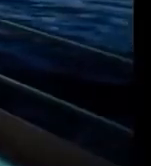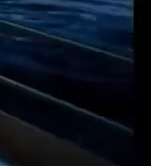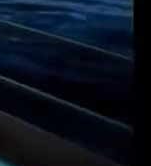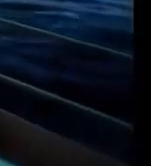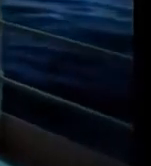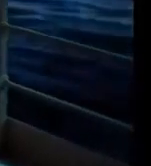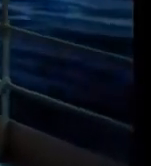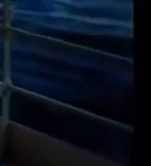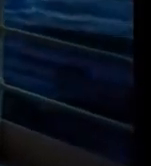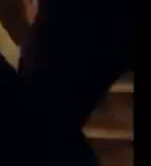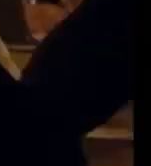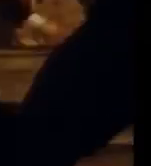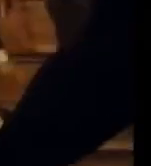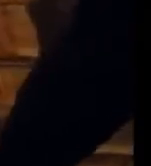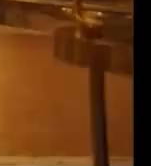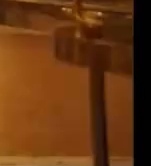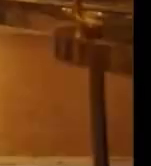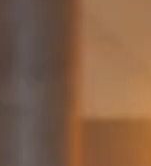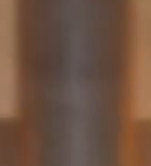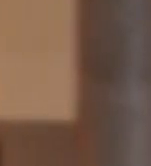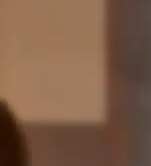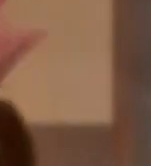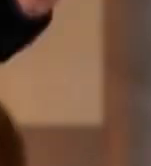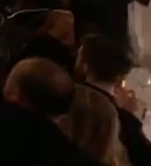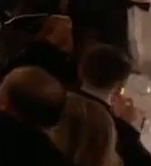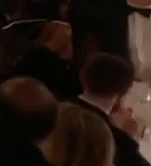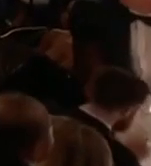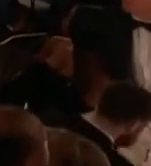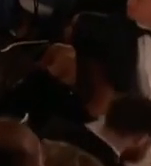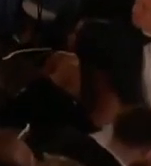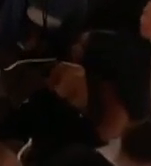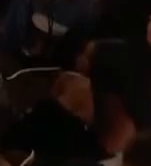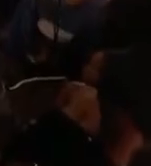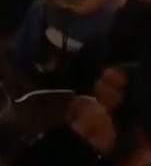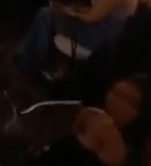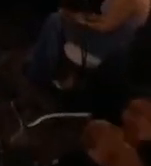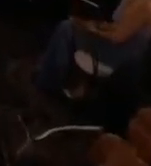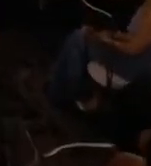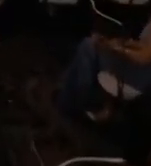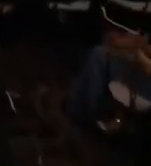o comedia. Para Noticias 22, Rodrigo Peredo.